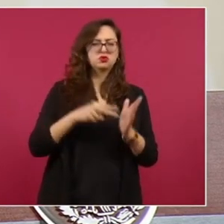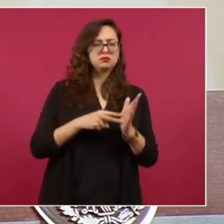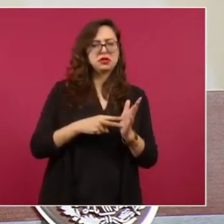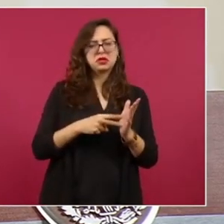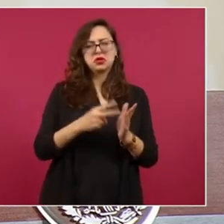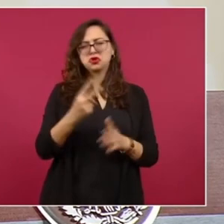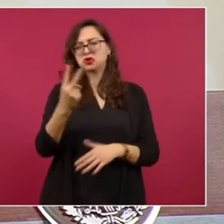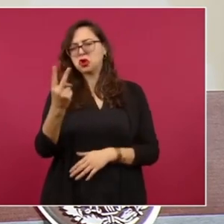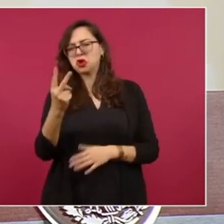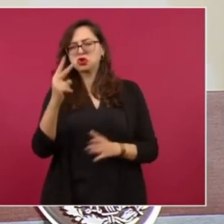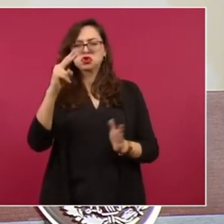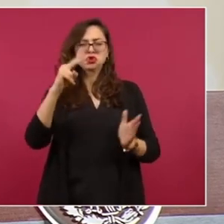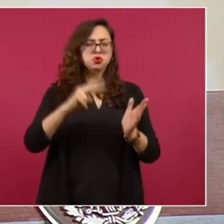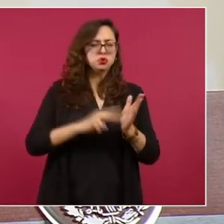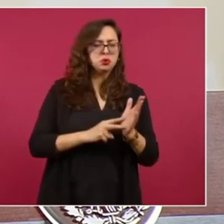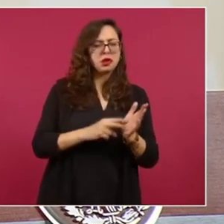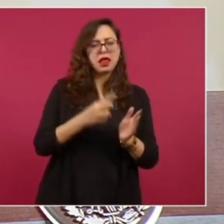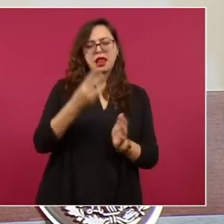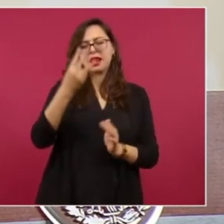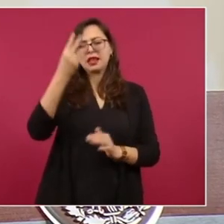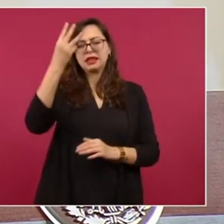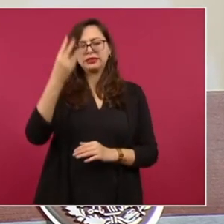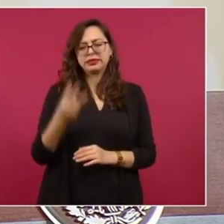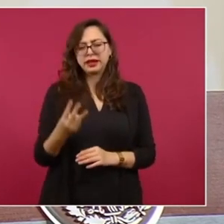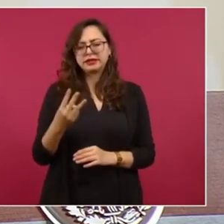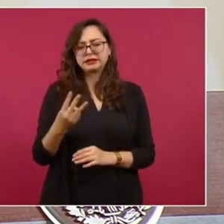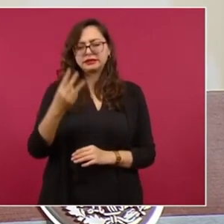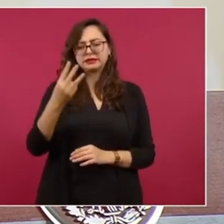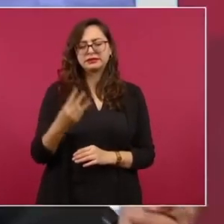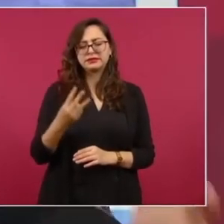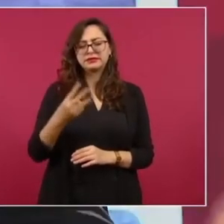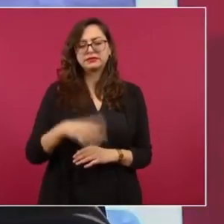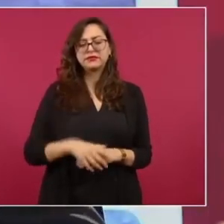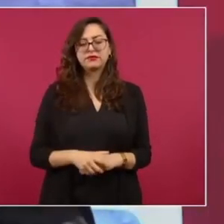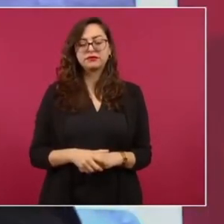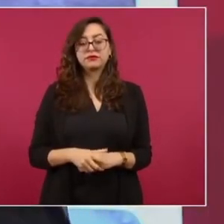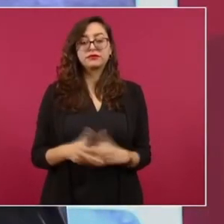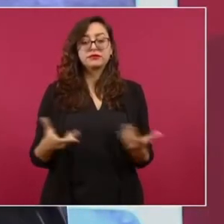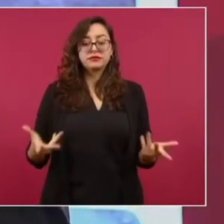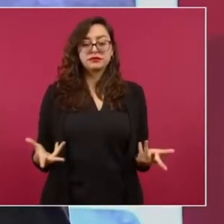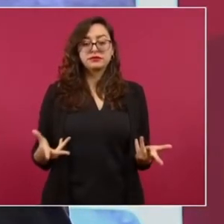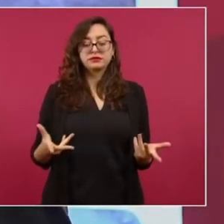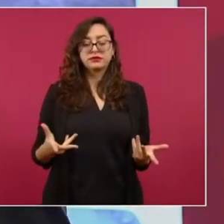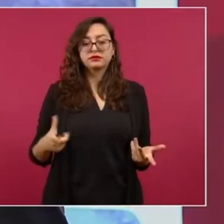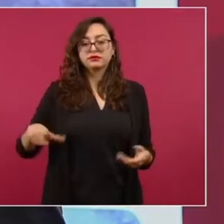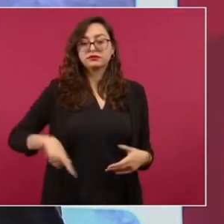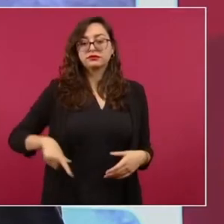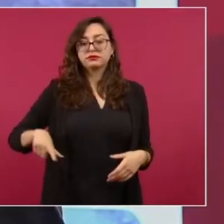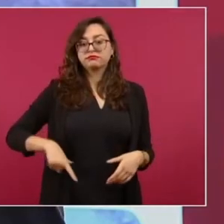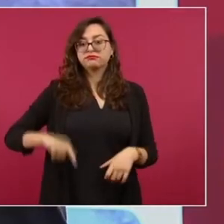2002, 2003, y habían reuniones de gobernadores